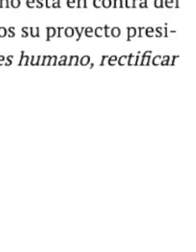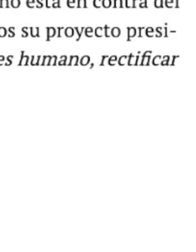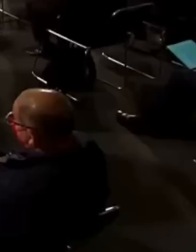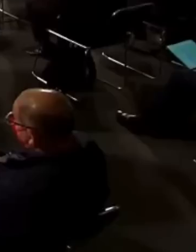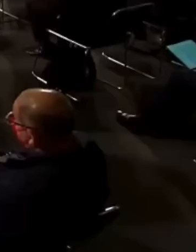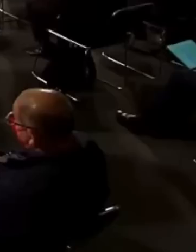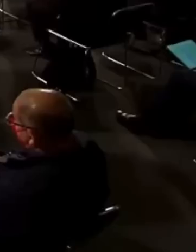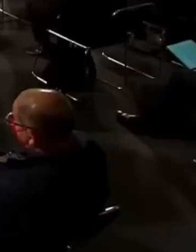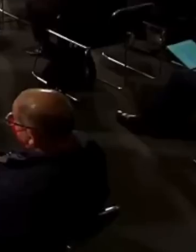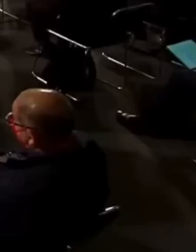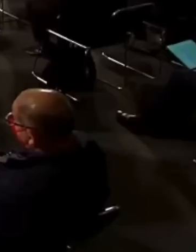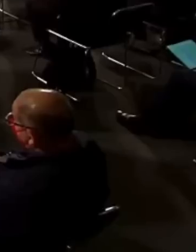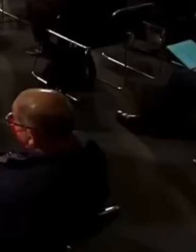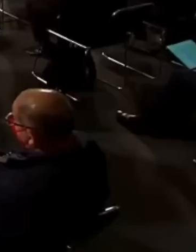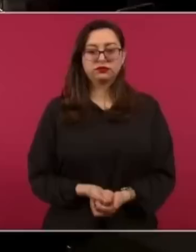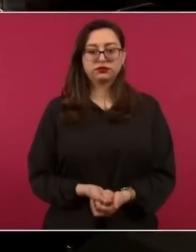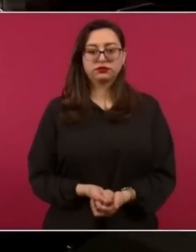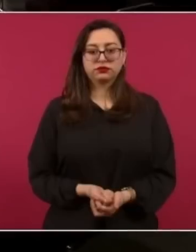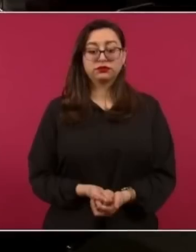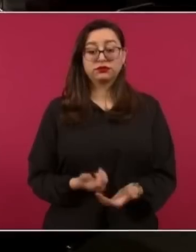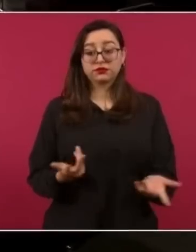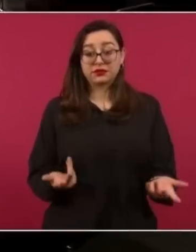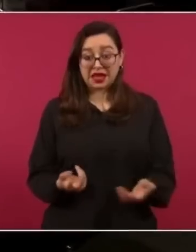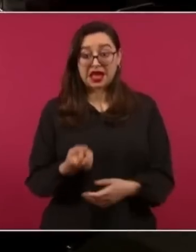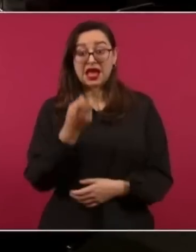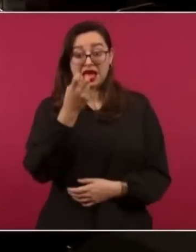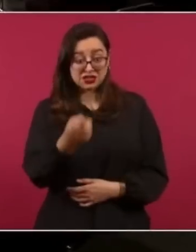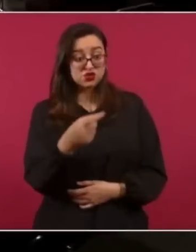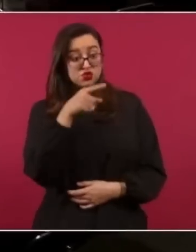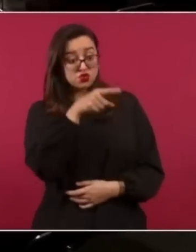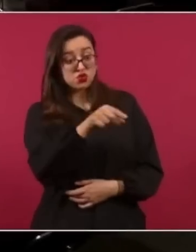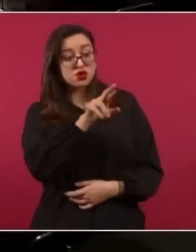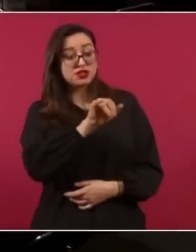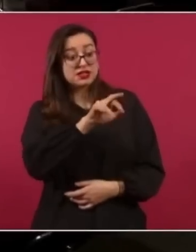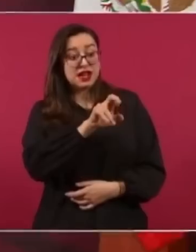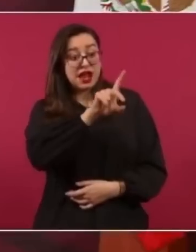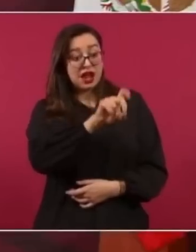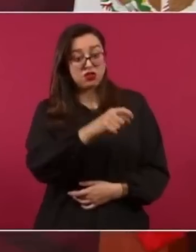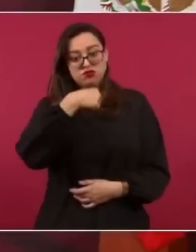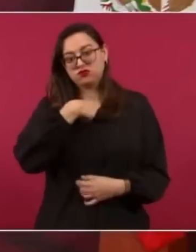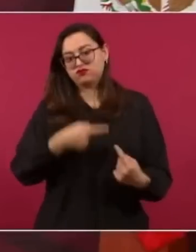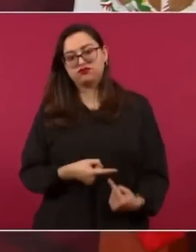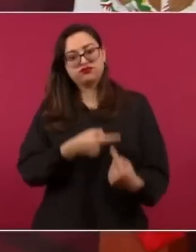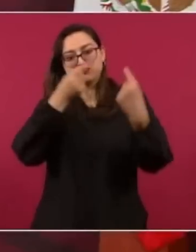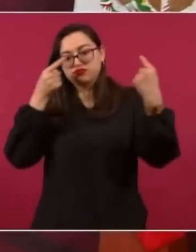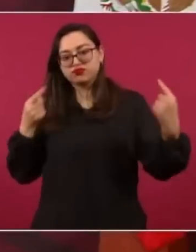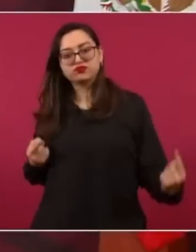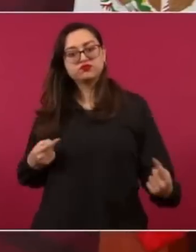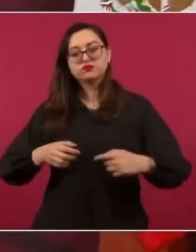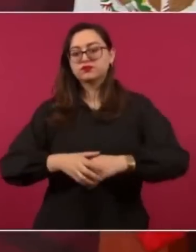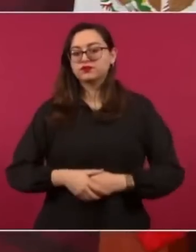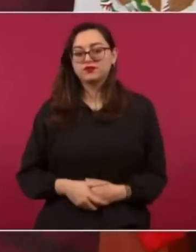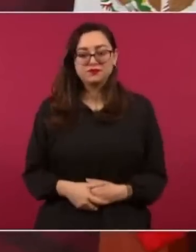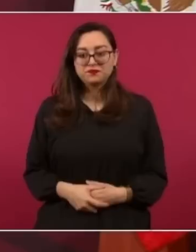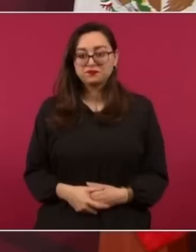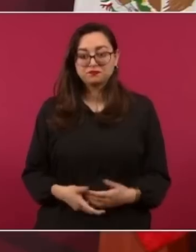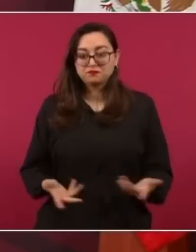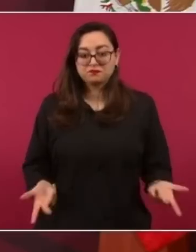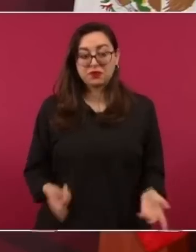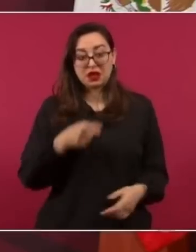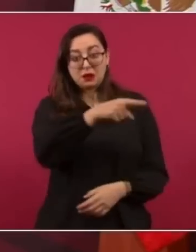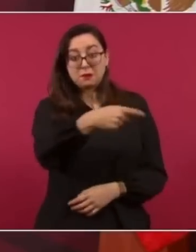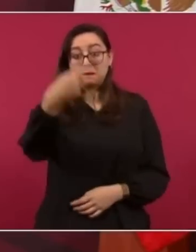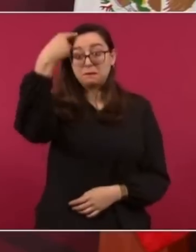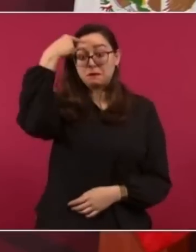Porque no solo es Ricardo el que piensa así, son muchísimos, y los abogados casi